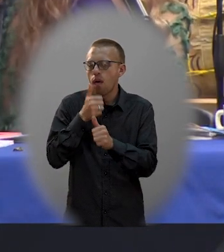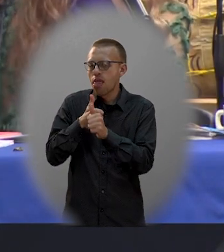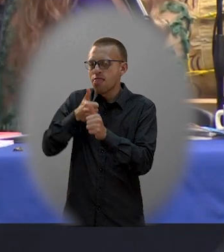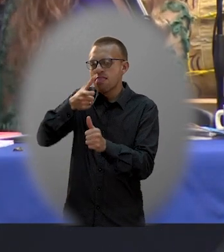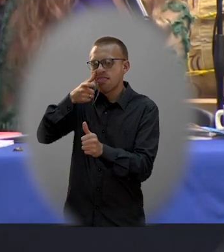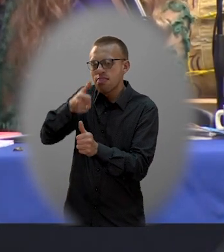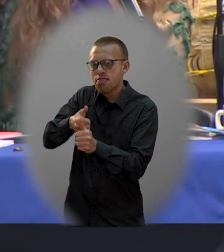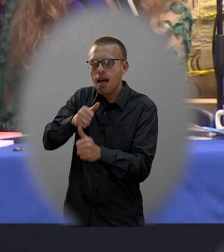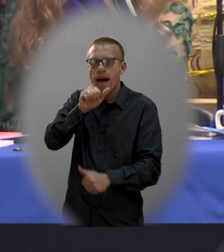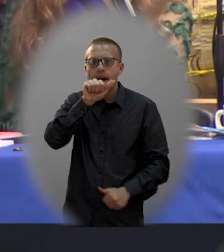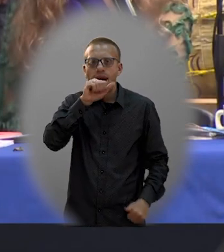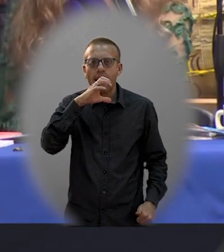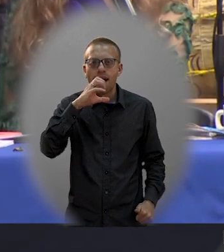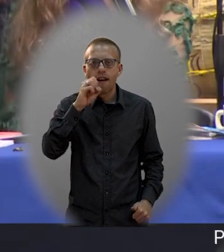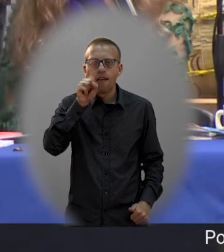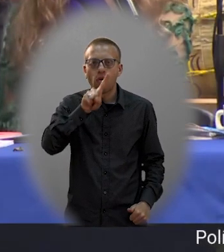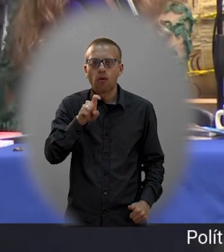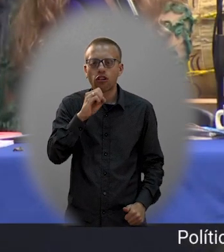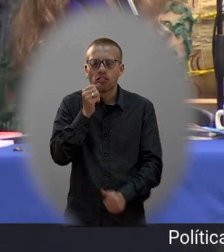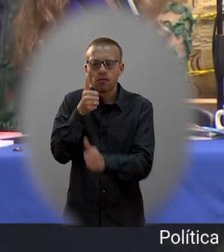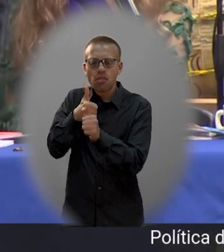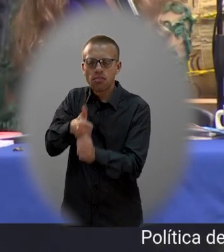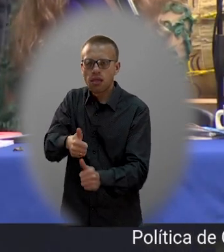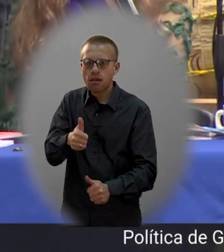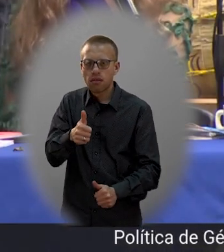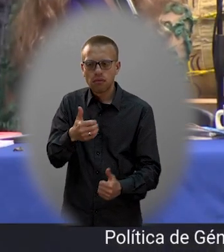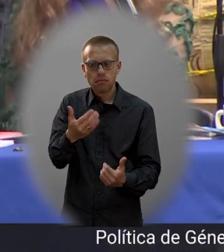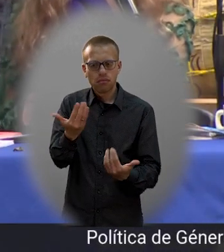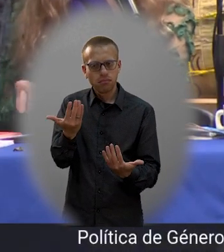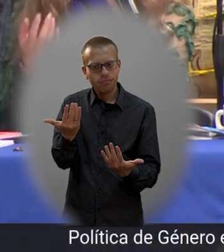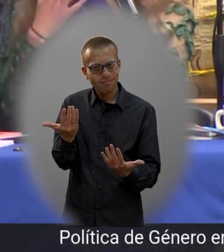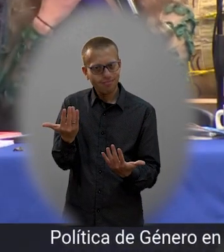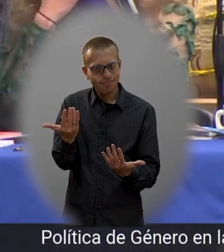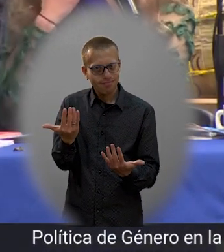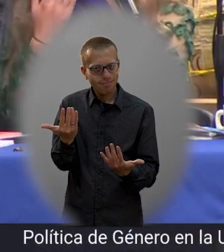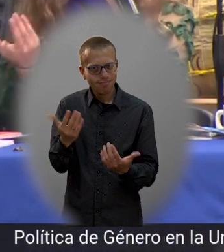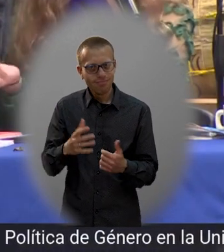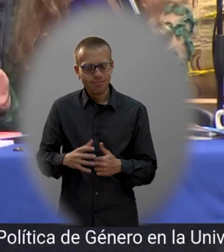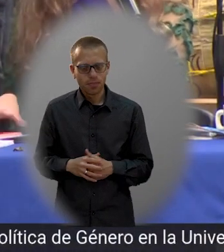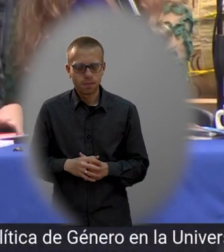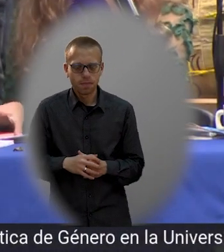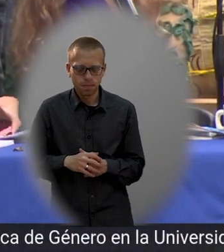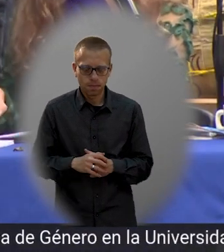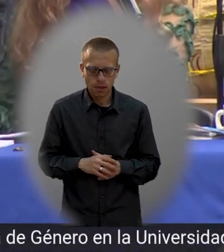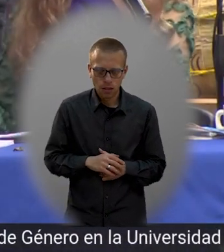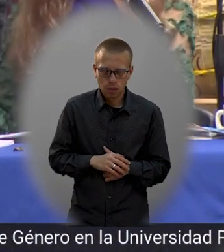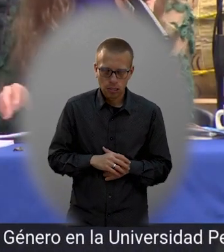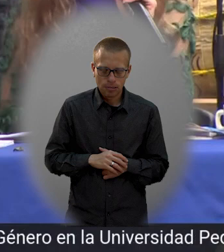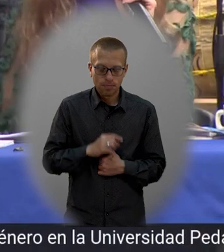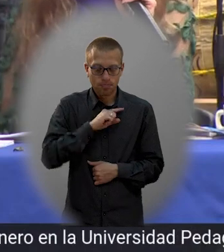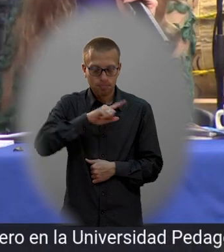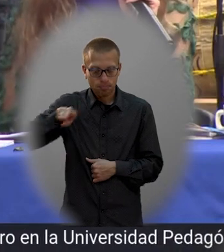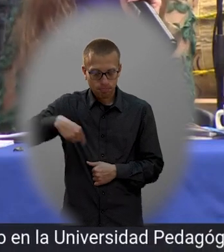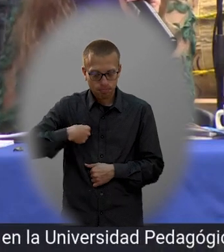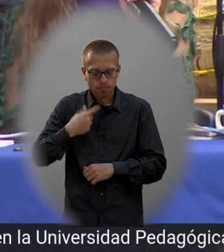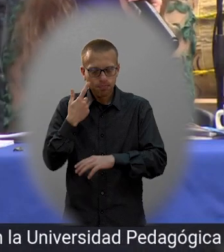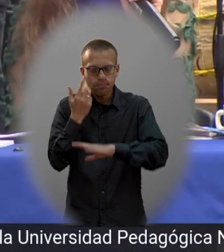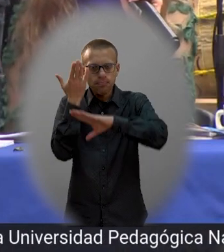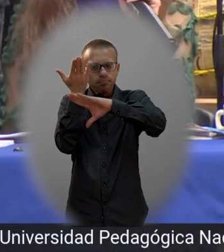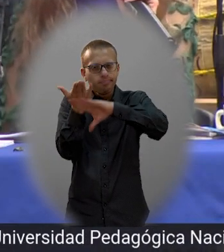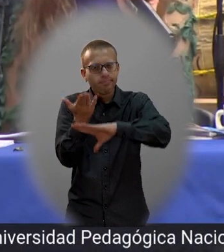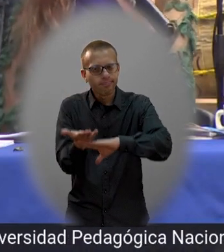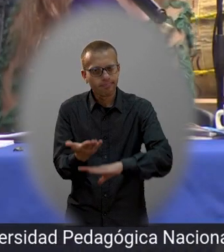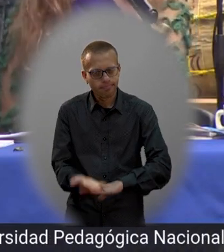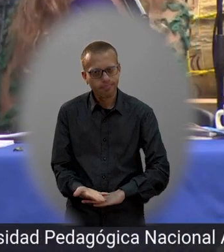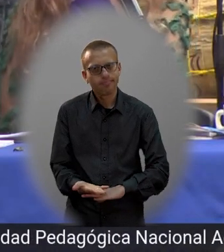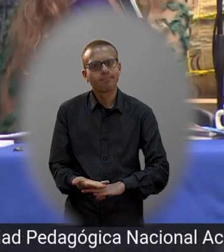muy grande. Entonces, pues nada, como nosotros nos estábamos planteando que estas, como que las